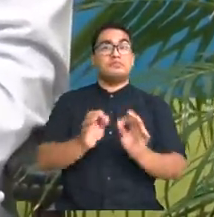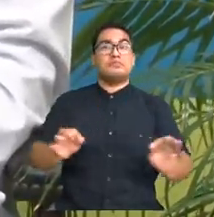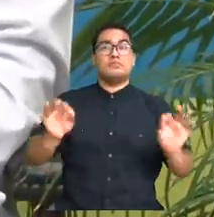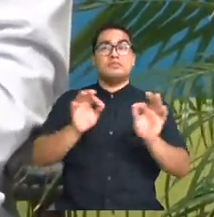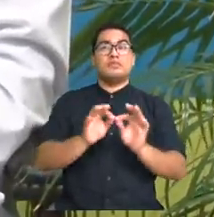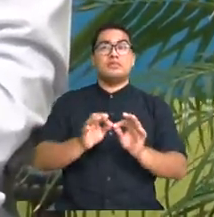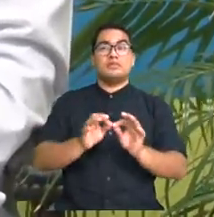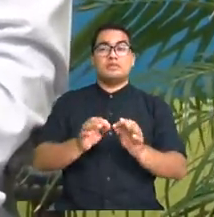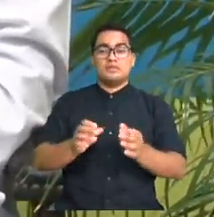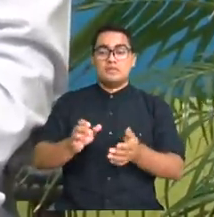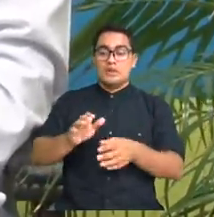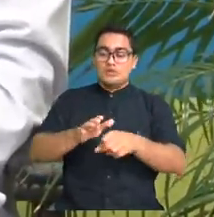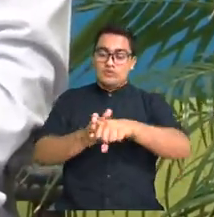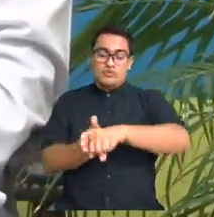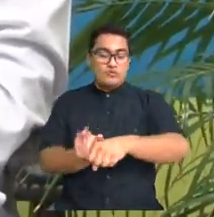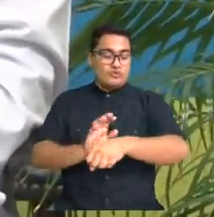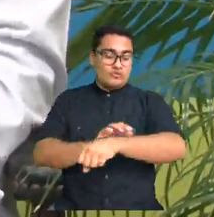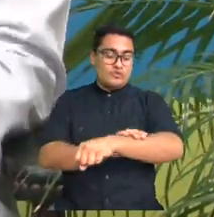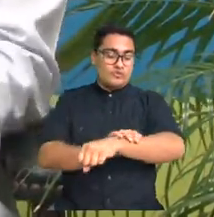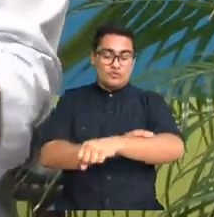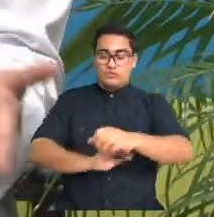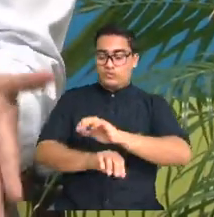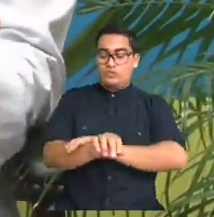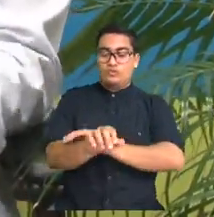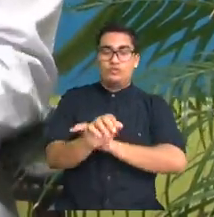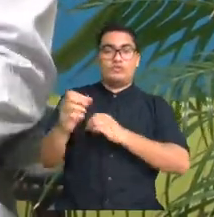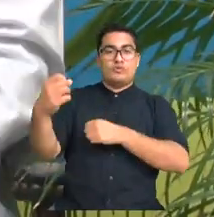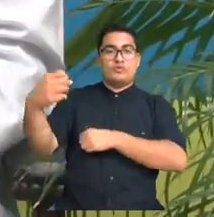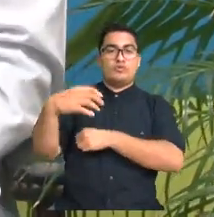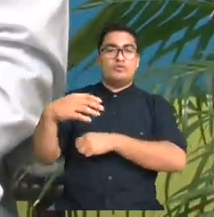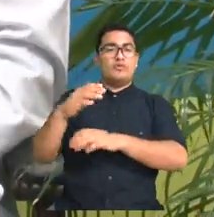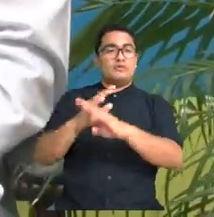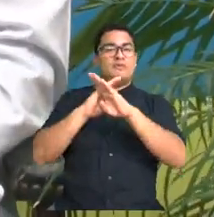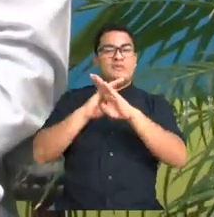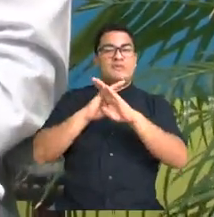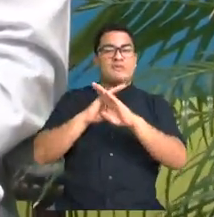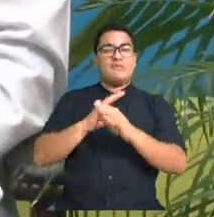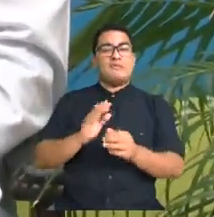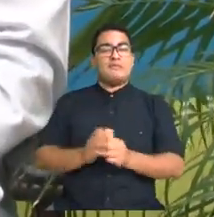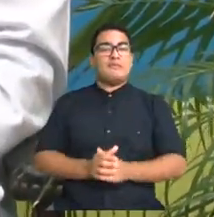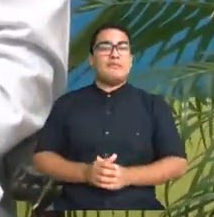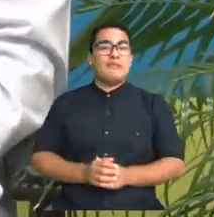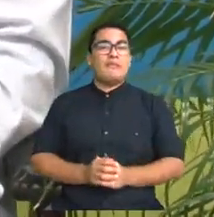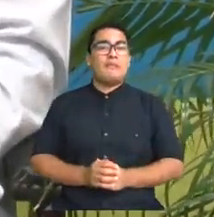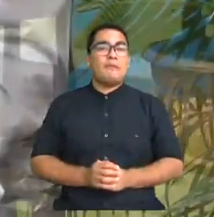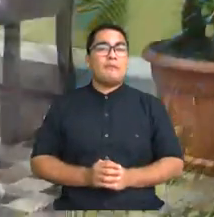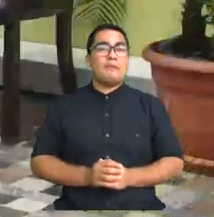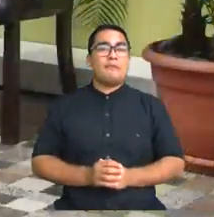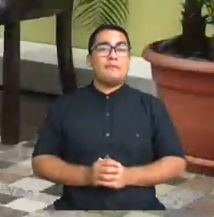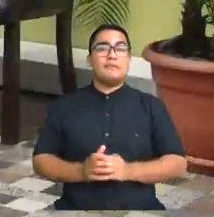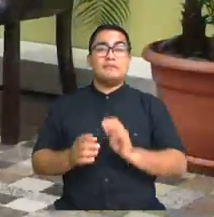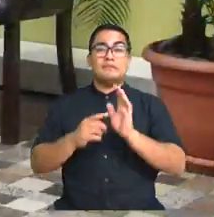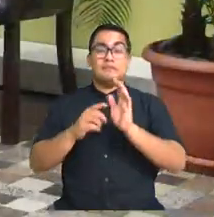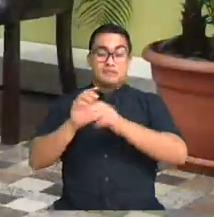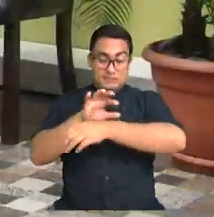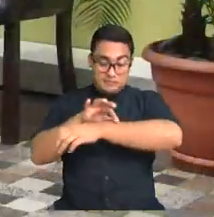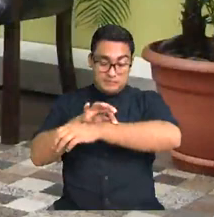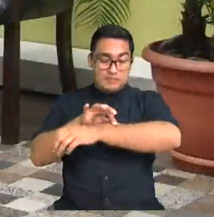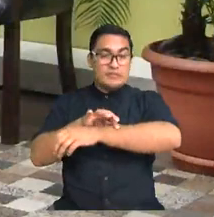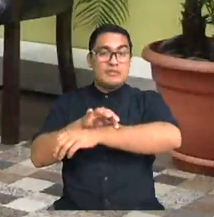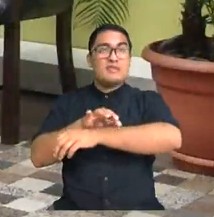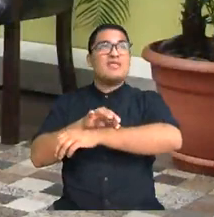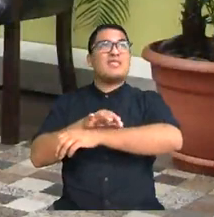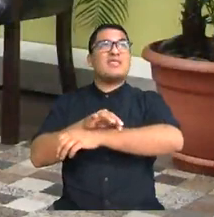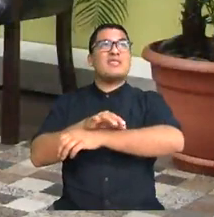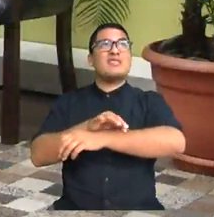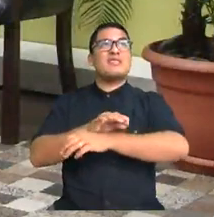solar, salgamos o no salgamos y nos mantengamos en casa o no. Doctora, la piel es el órgano más grande del